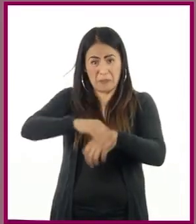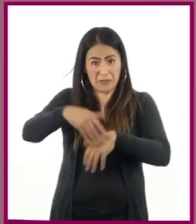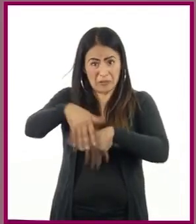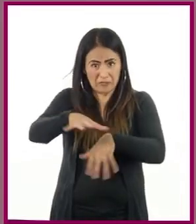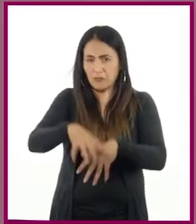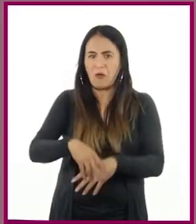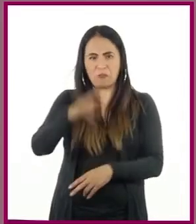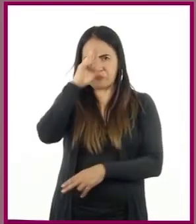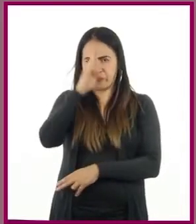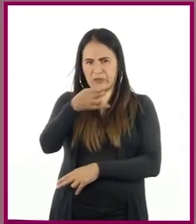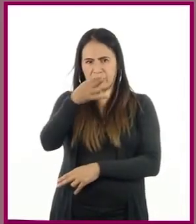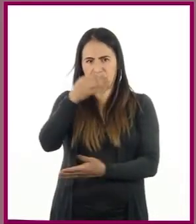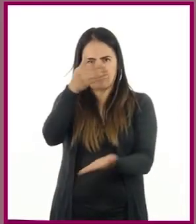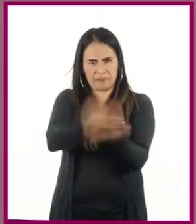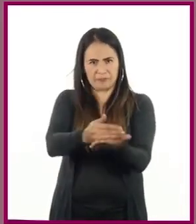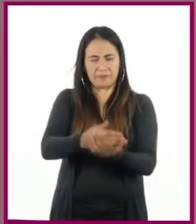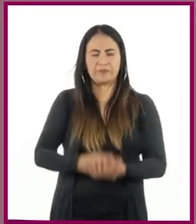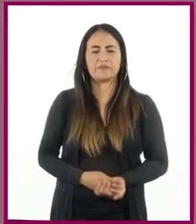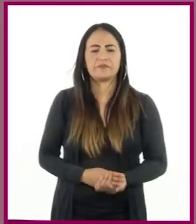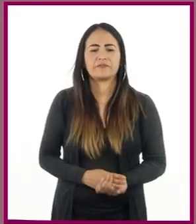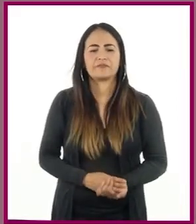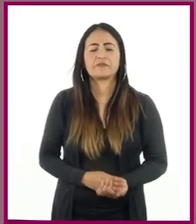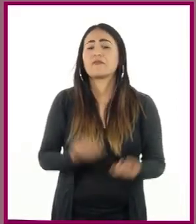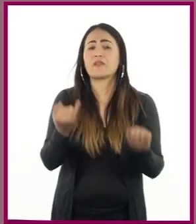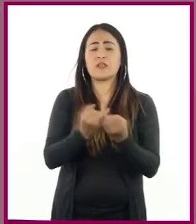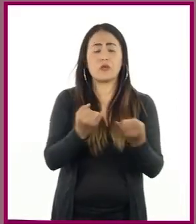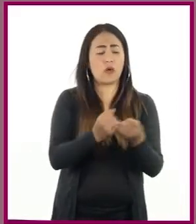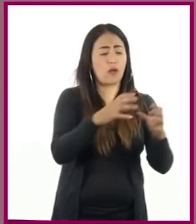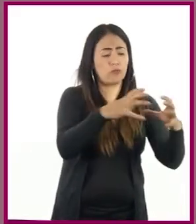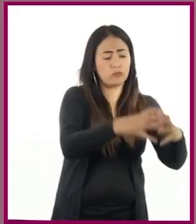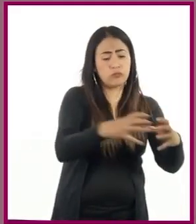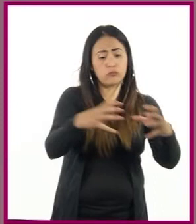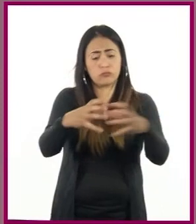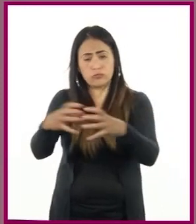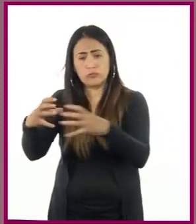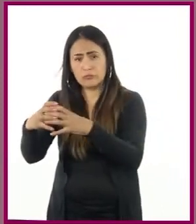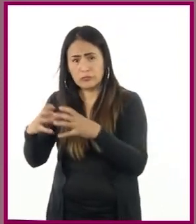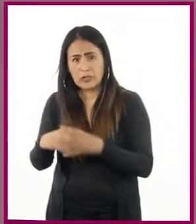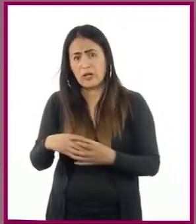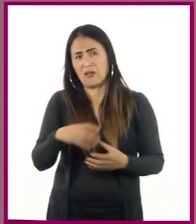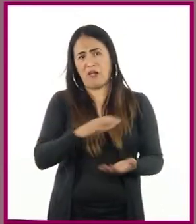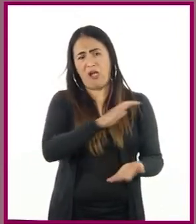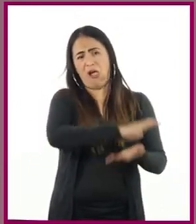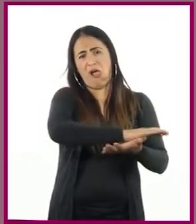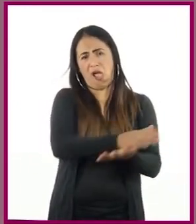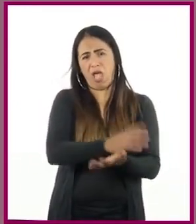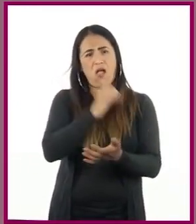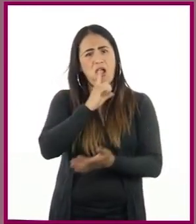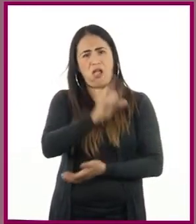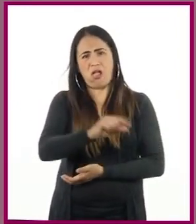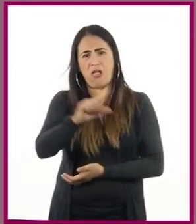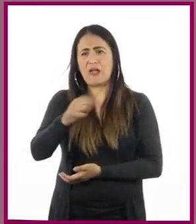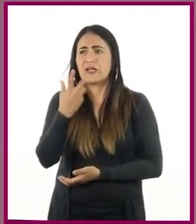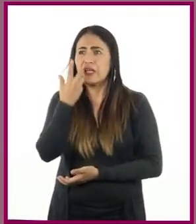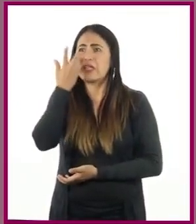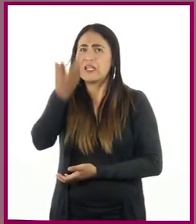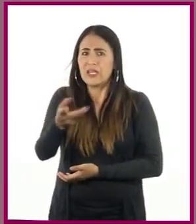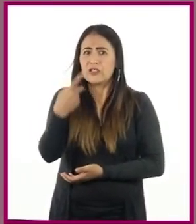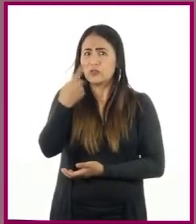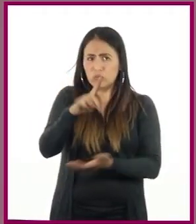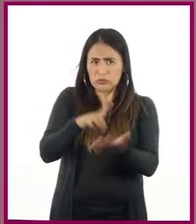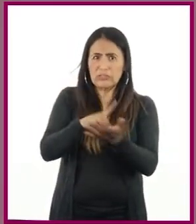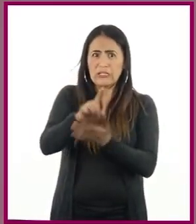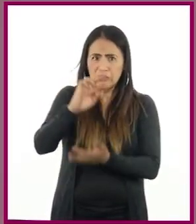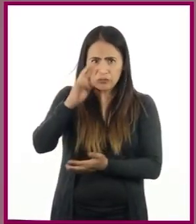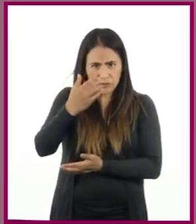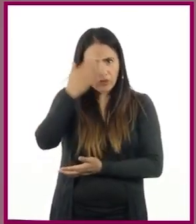muchos sectores sociales que habían sido segregados buscaran el reconocimiento de sus derechos como ciudadanos e individuos libres.